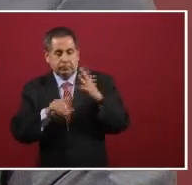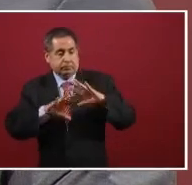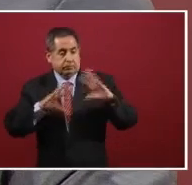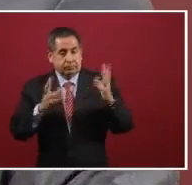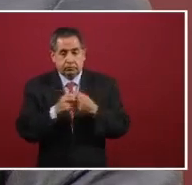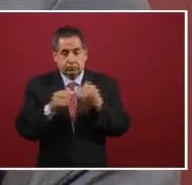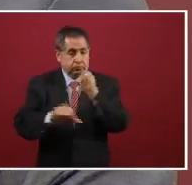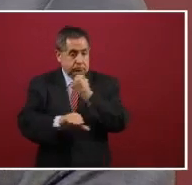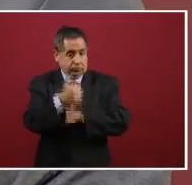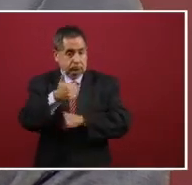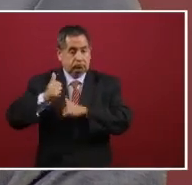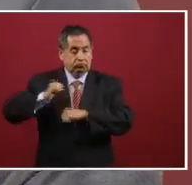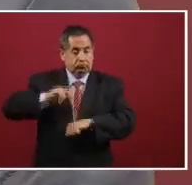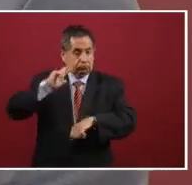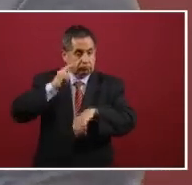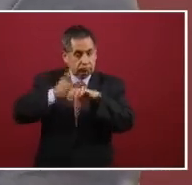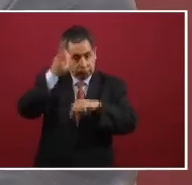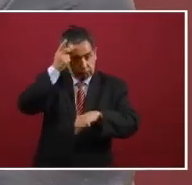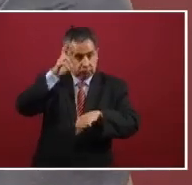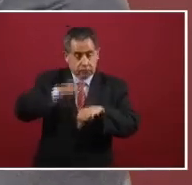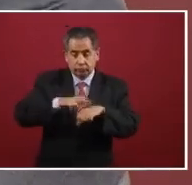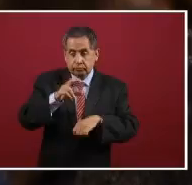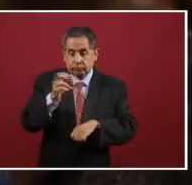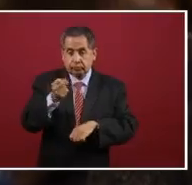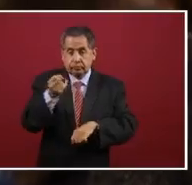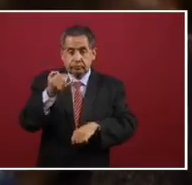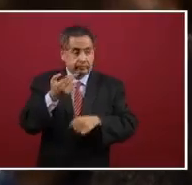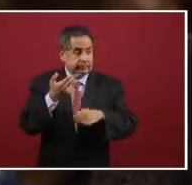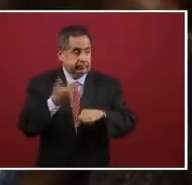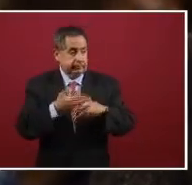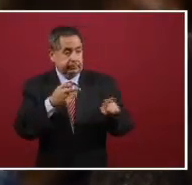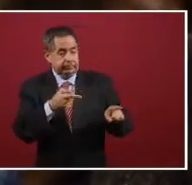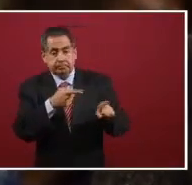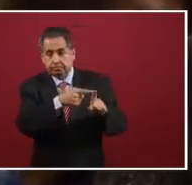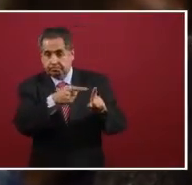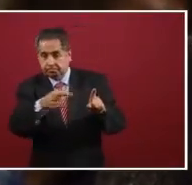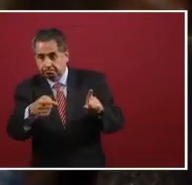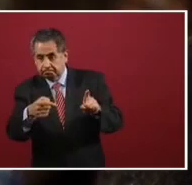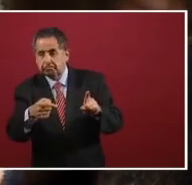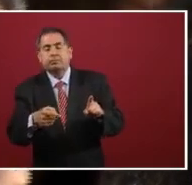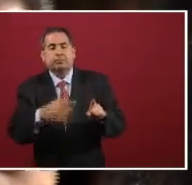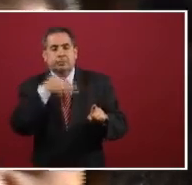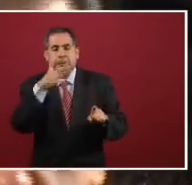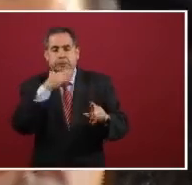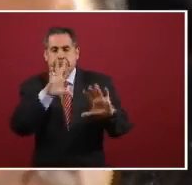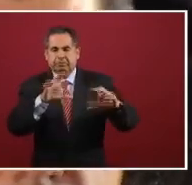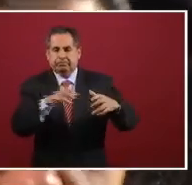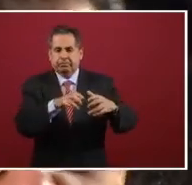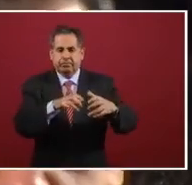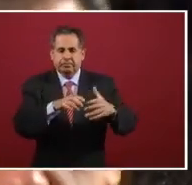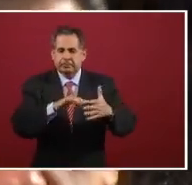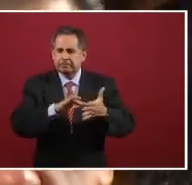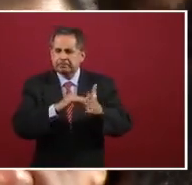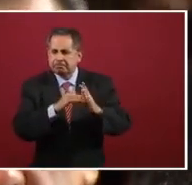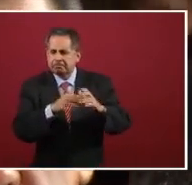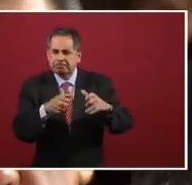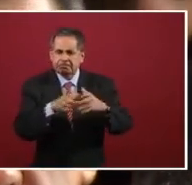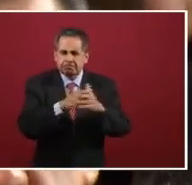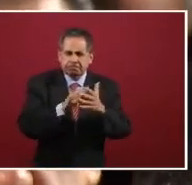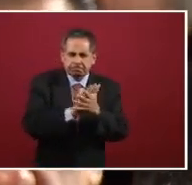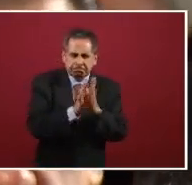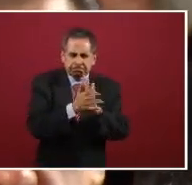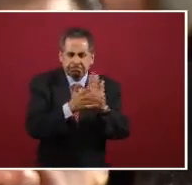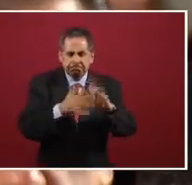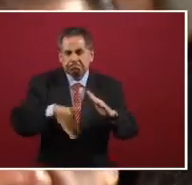11 titulares de diferentes dependencias y organismos implicados, insisto, en un sistema de